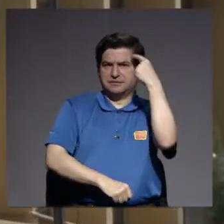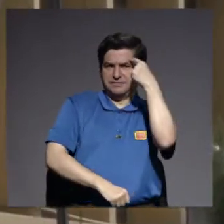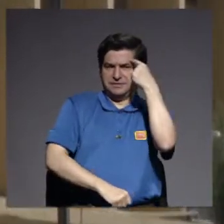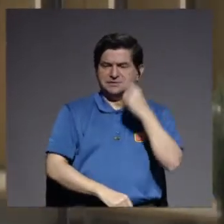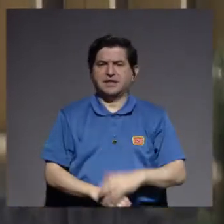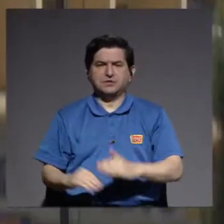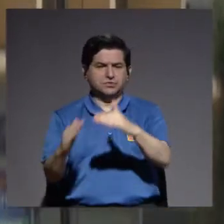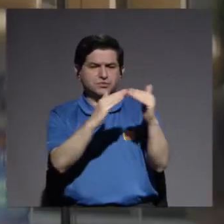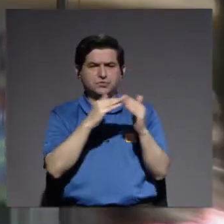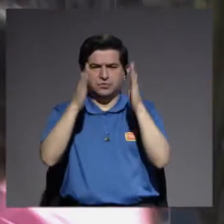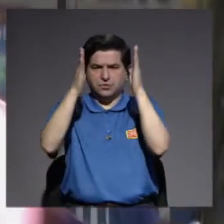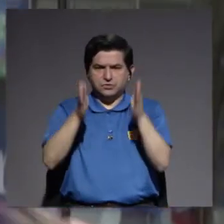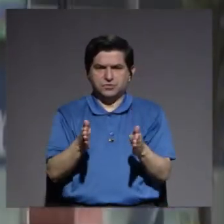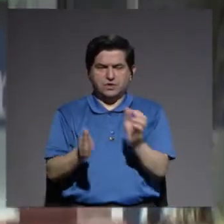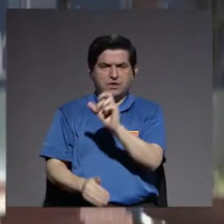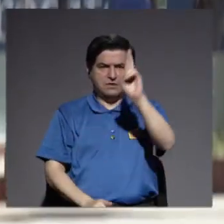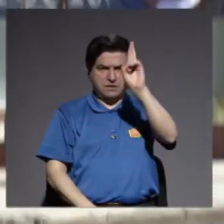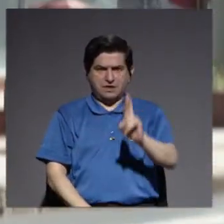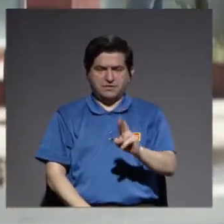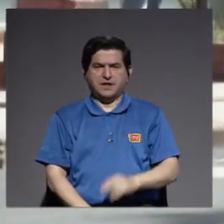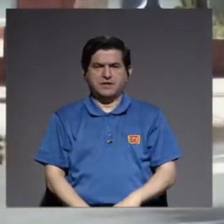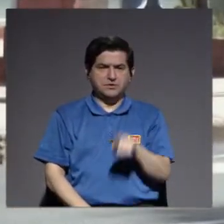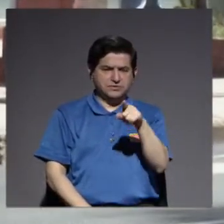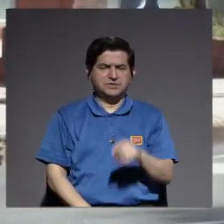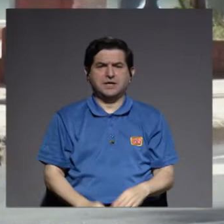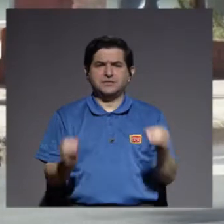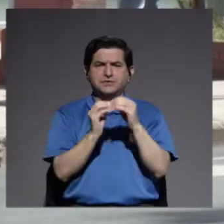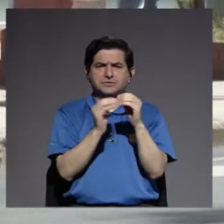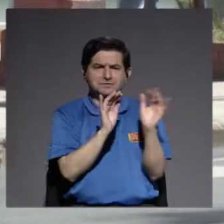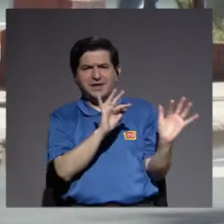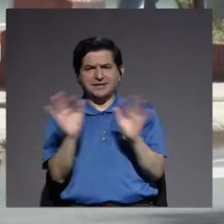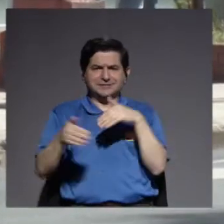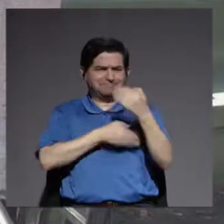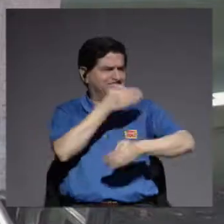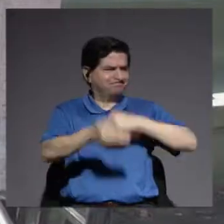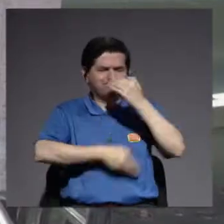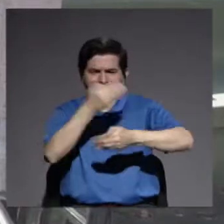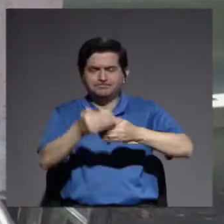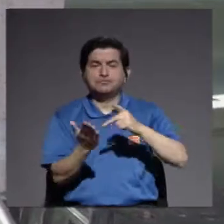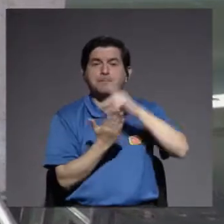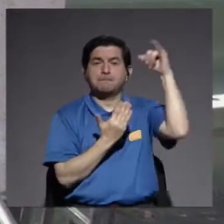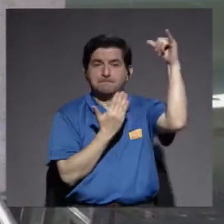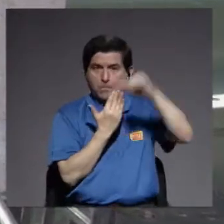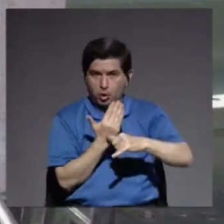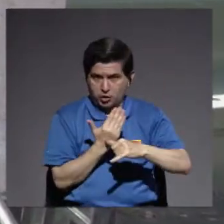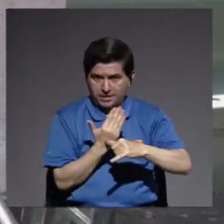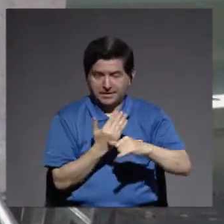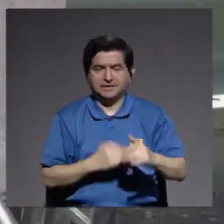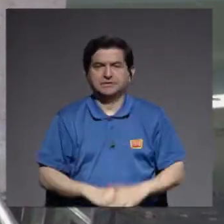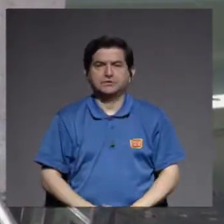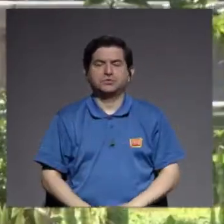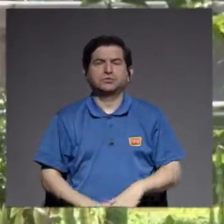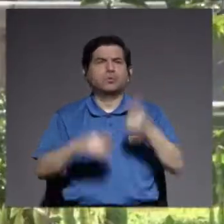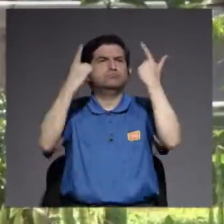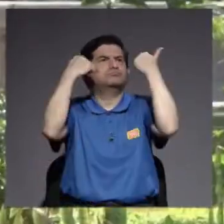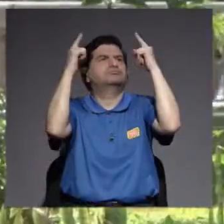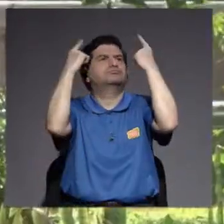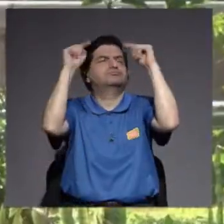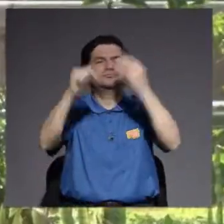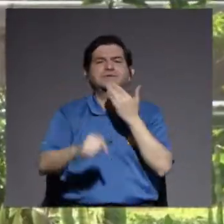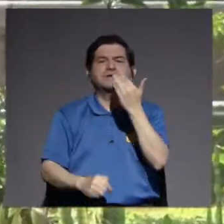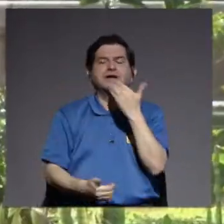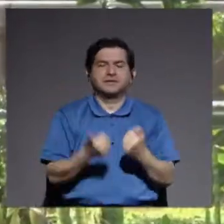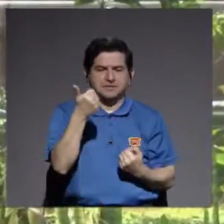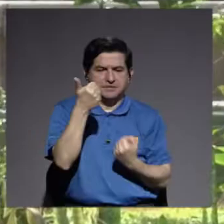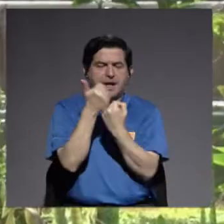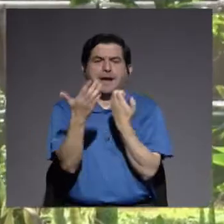una ciudadanía costarricense cada vez más digitalizada. Este proyecto fue un logro gracias al